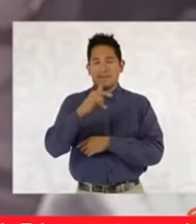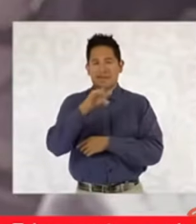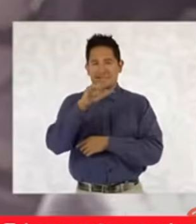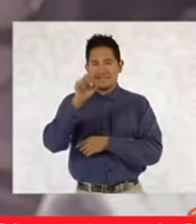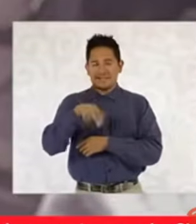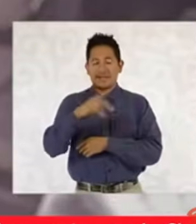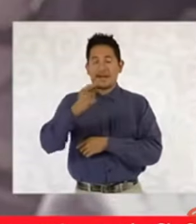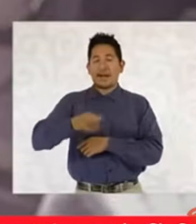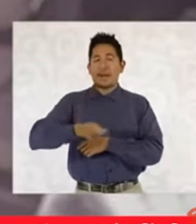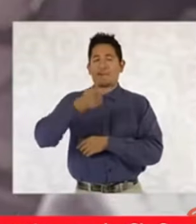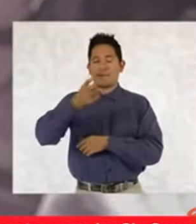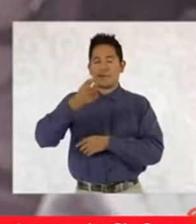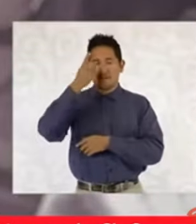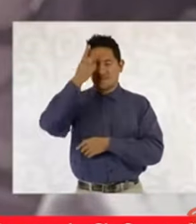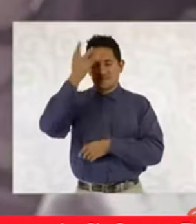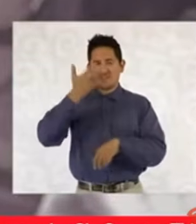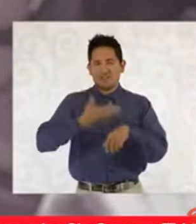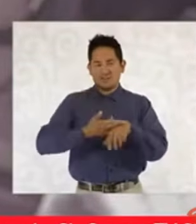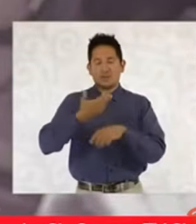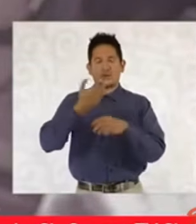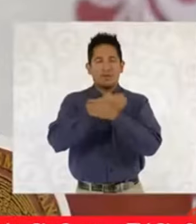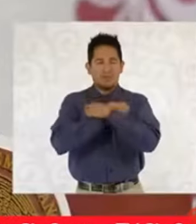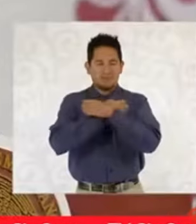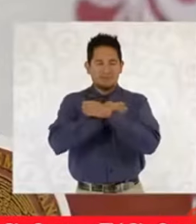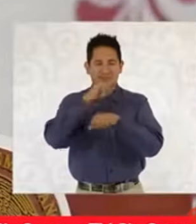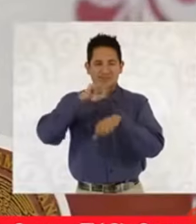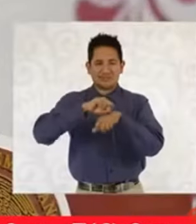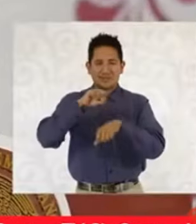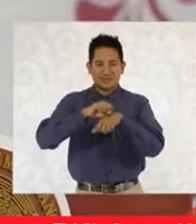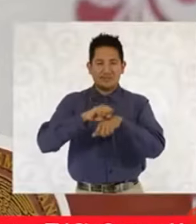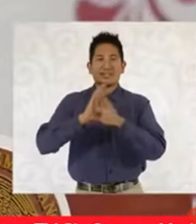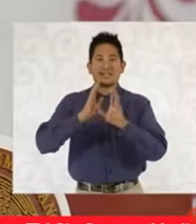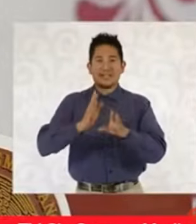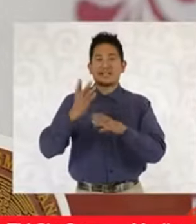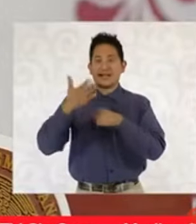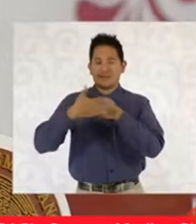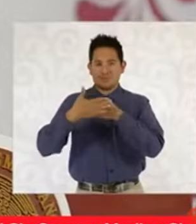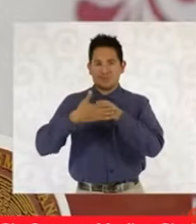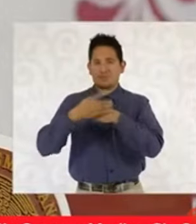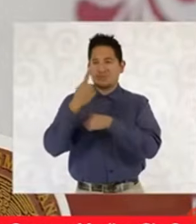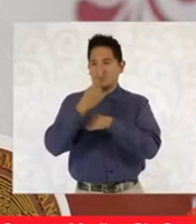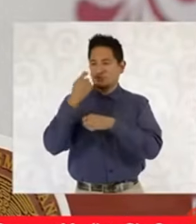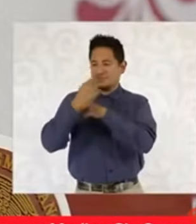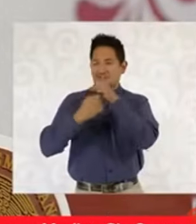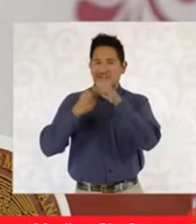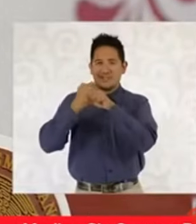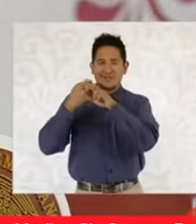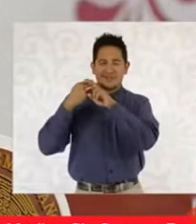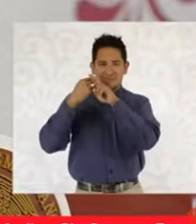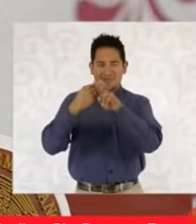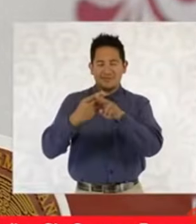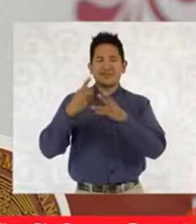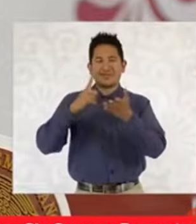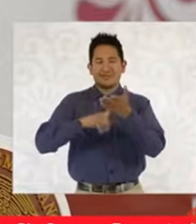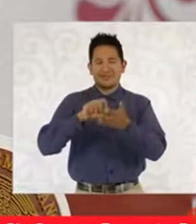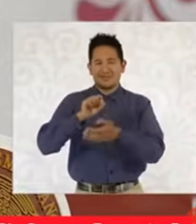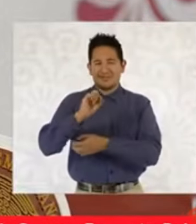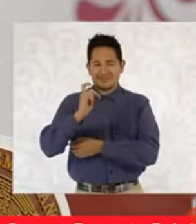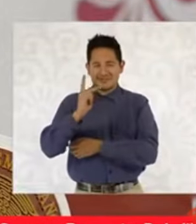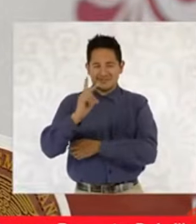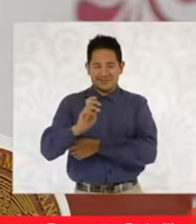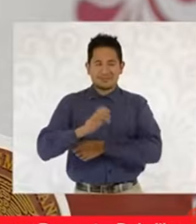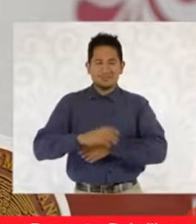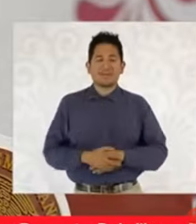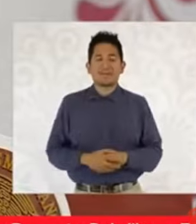Departamento de Educación Secundaria, que está próximo a cumplir 100 años como nivel educativo en nuestro sistema educativo nacional.